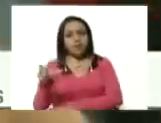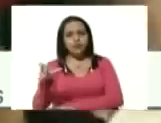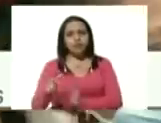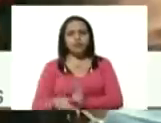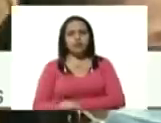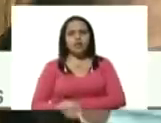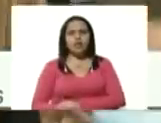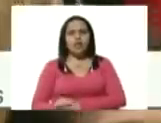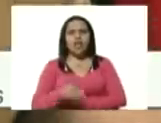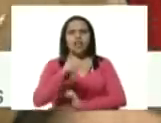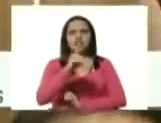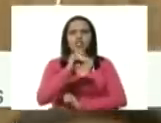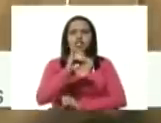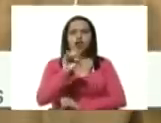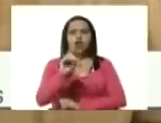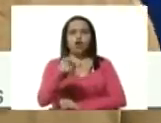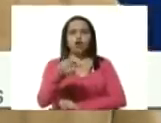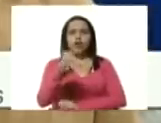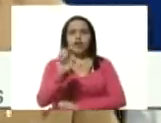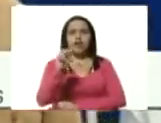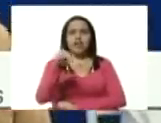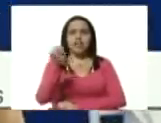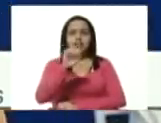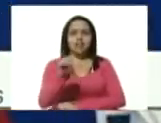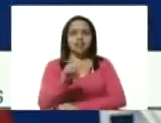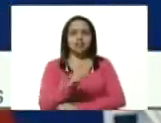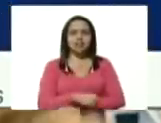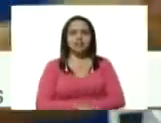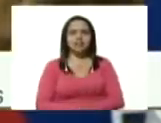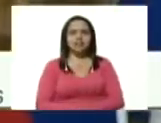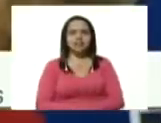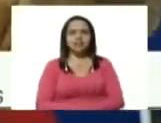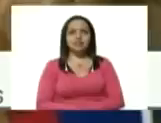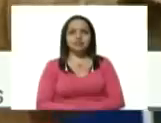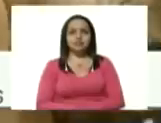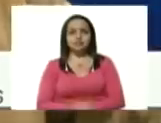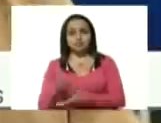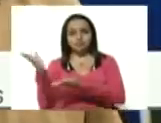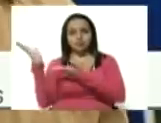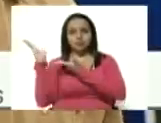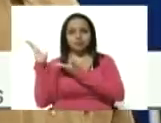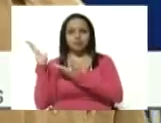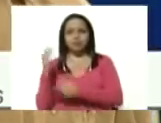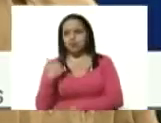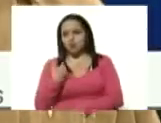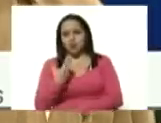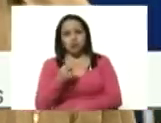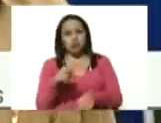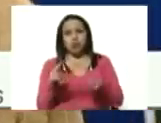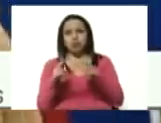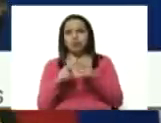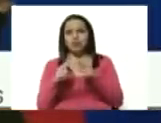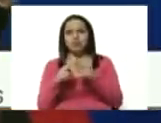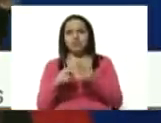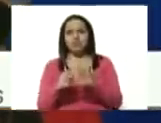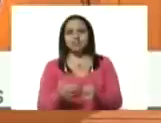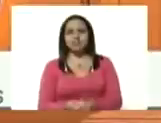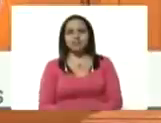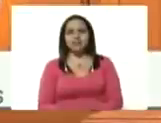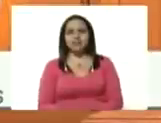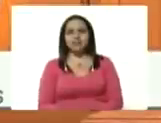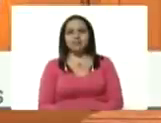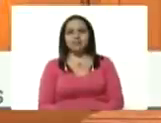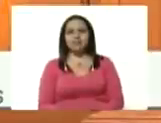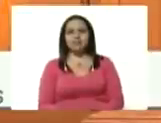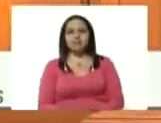Diógenes Carrillo, el Cimarrón. Ahí está Diógenes, pues yo no lo reconocía. Diógenes